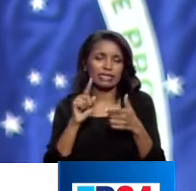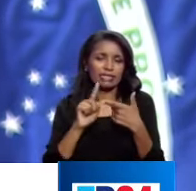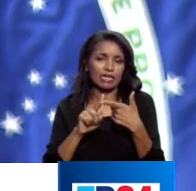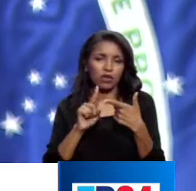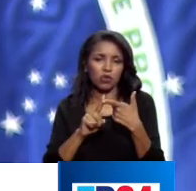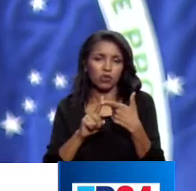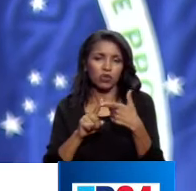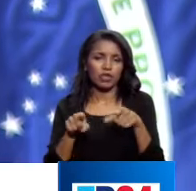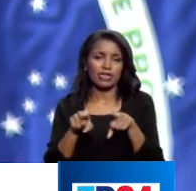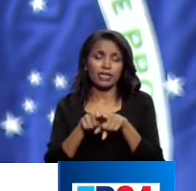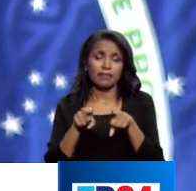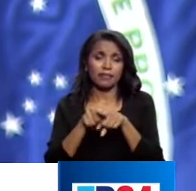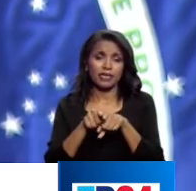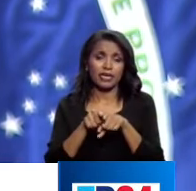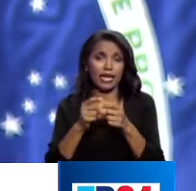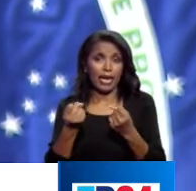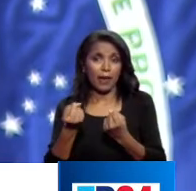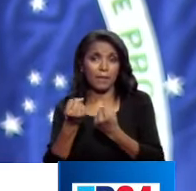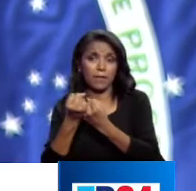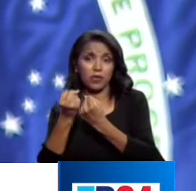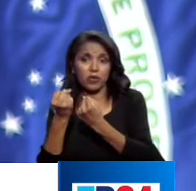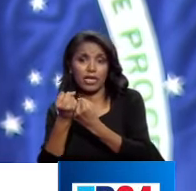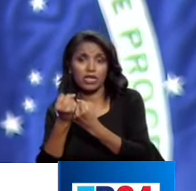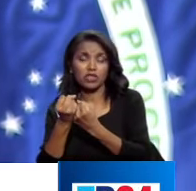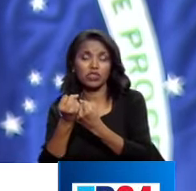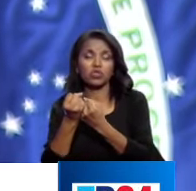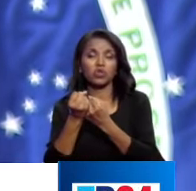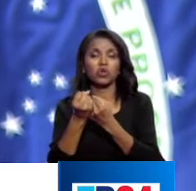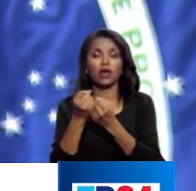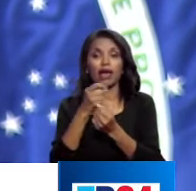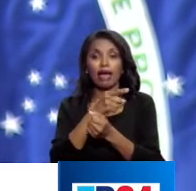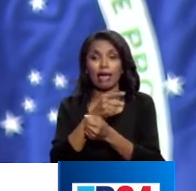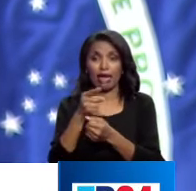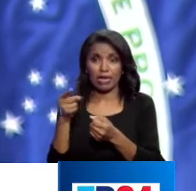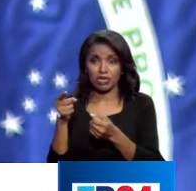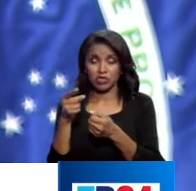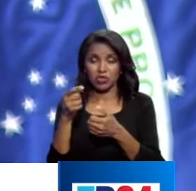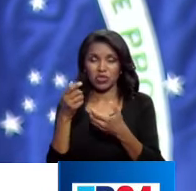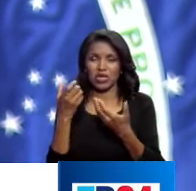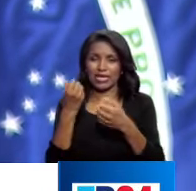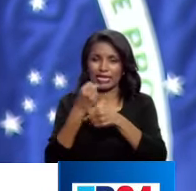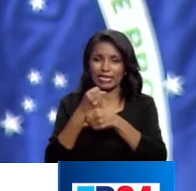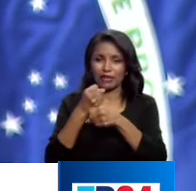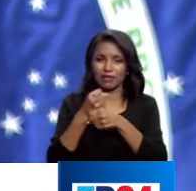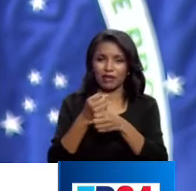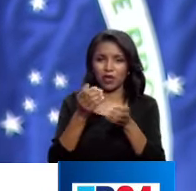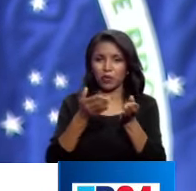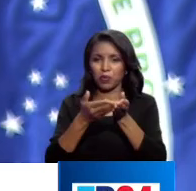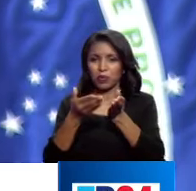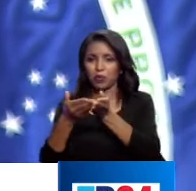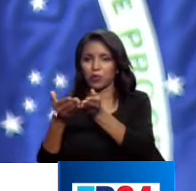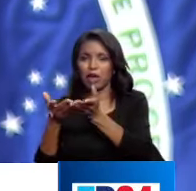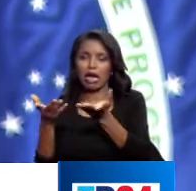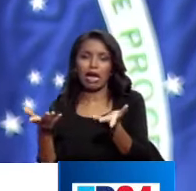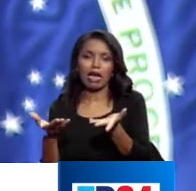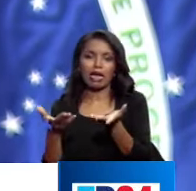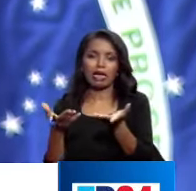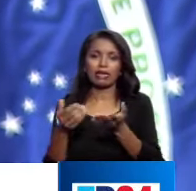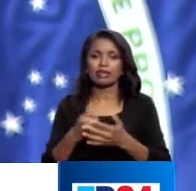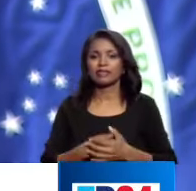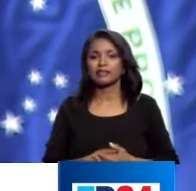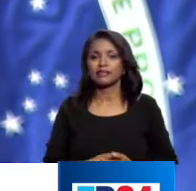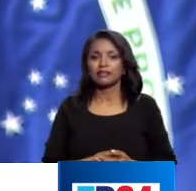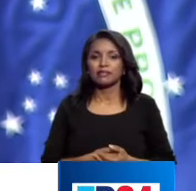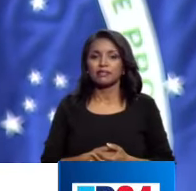los incentivos que sean necesarios a la industria aeronáutica como para que en la medida en que no se llenen los asientos haga sentido volar a